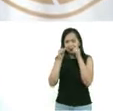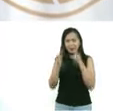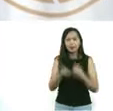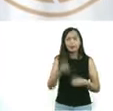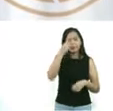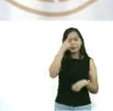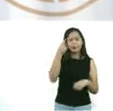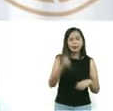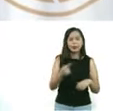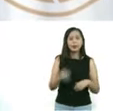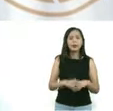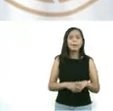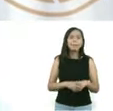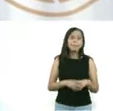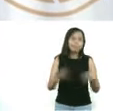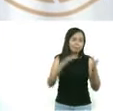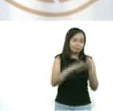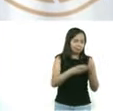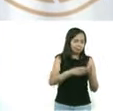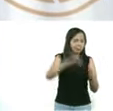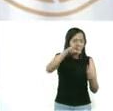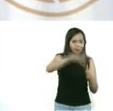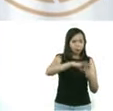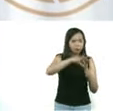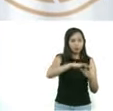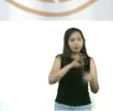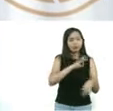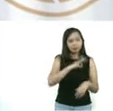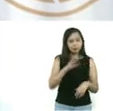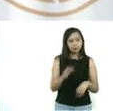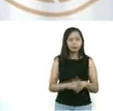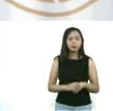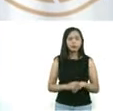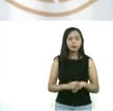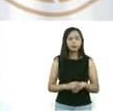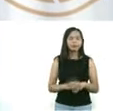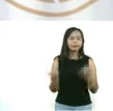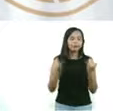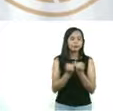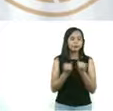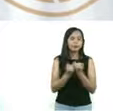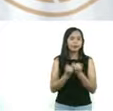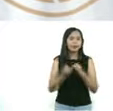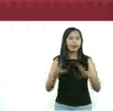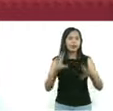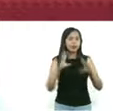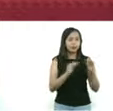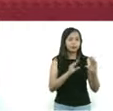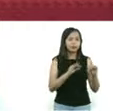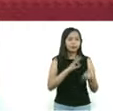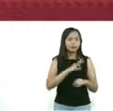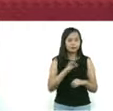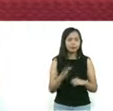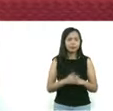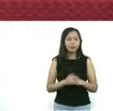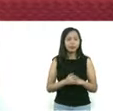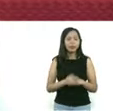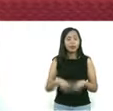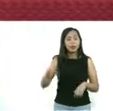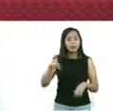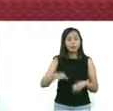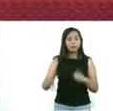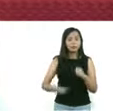instalación de casillas y para las capacitaciones correspondientes. La Secretaría de